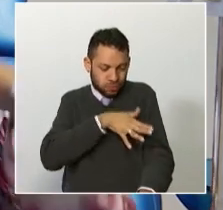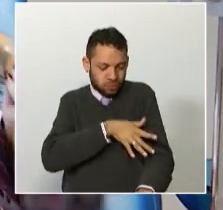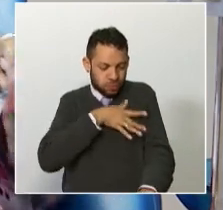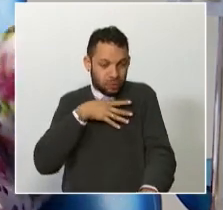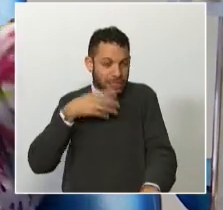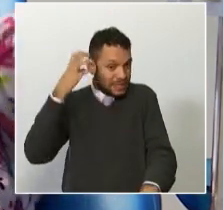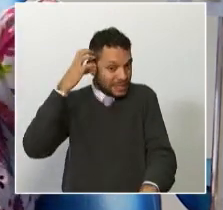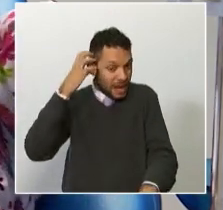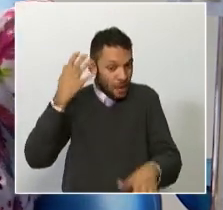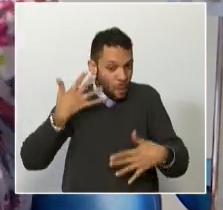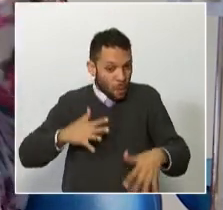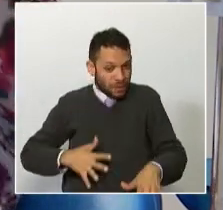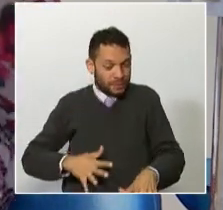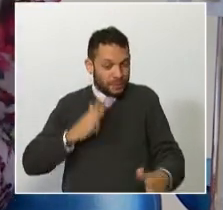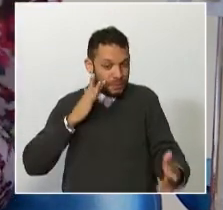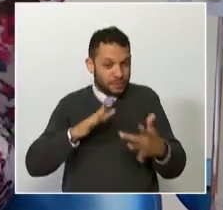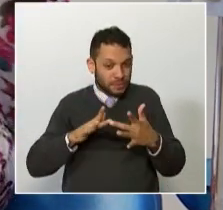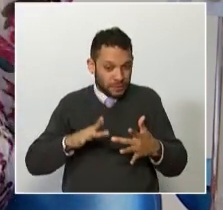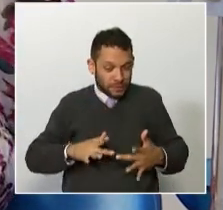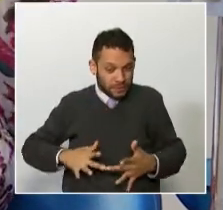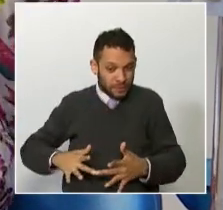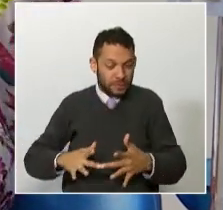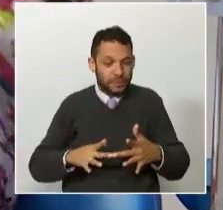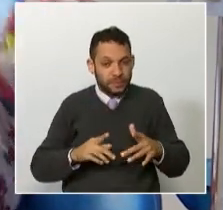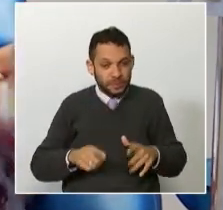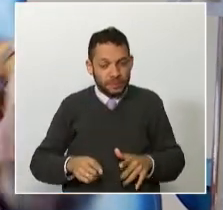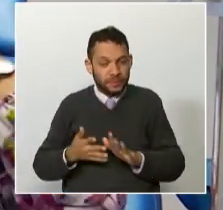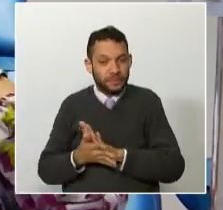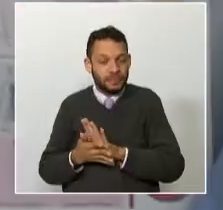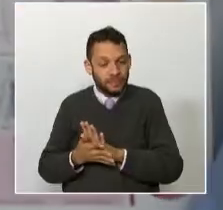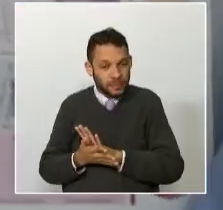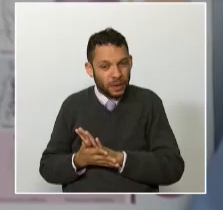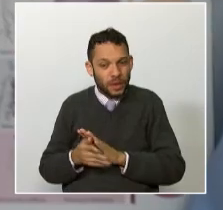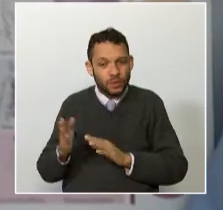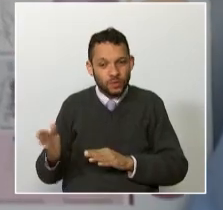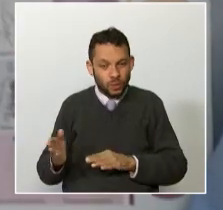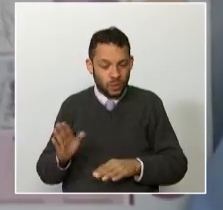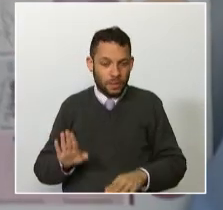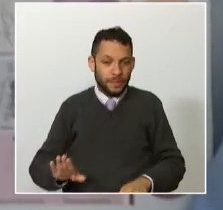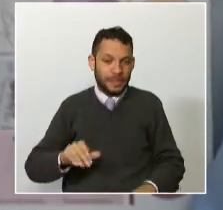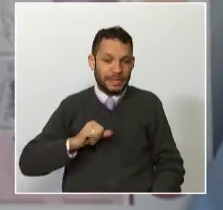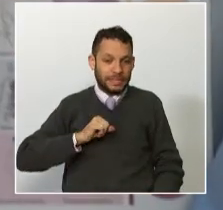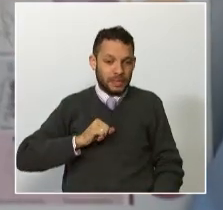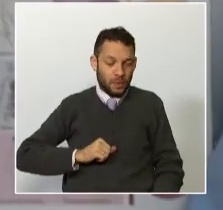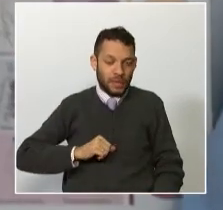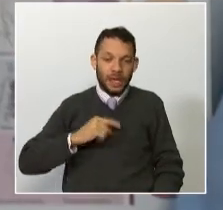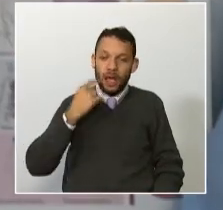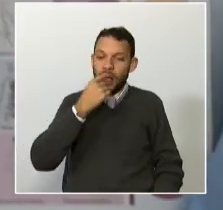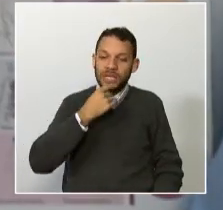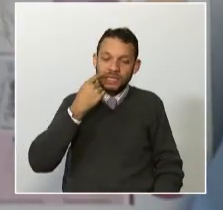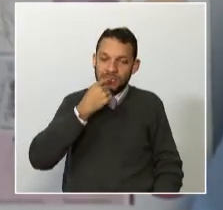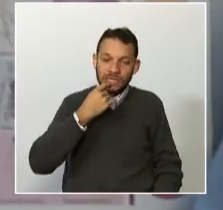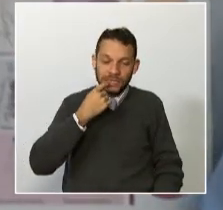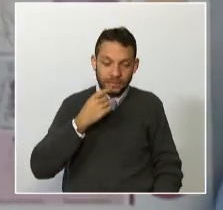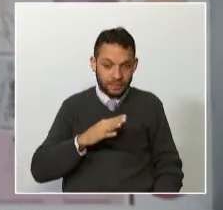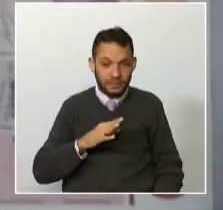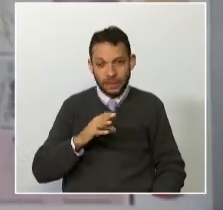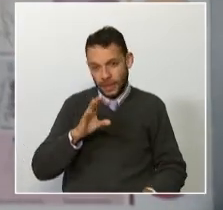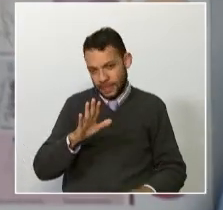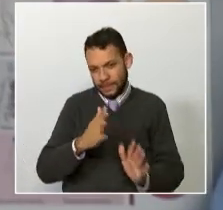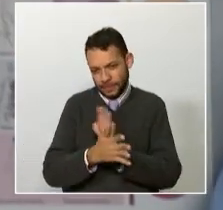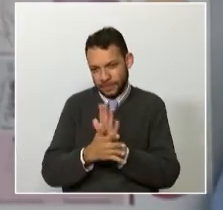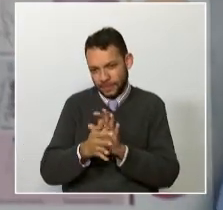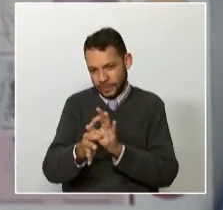Claro, la paciente refiere detartraje. ¿Qué es detartraje? Son cirugías de encía y esta zona. O sea,